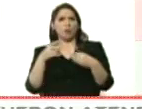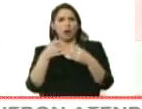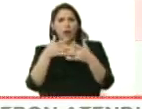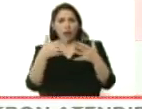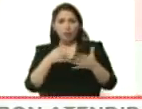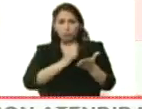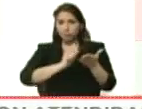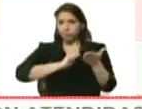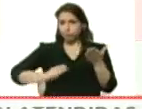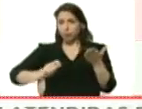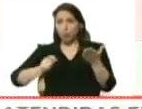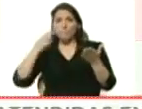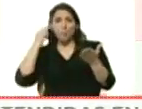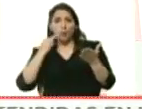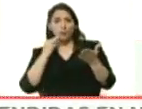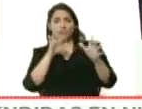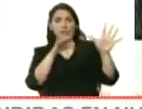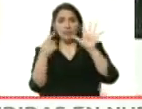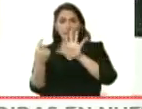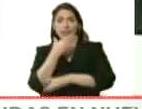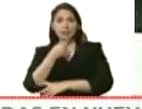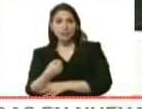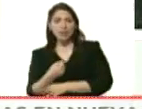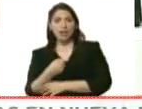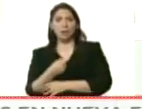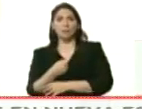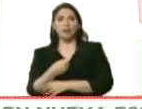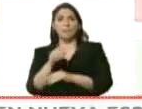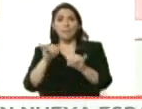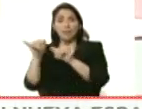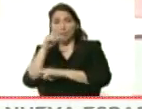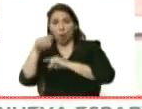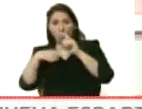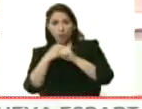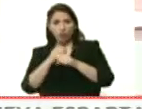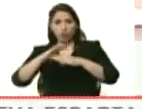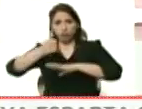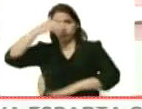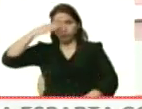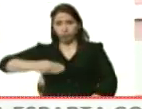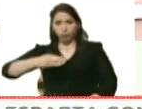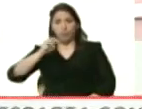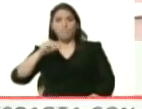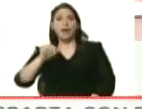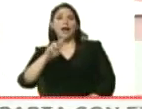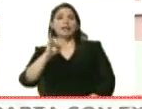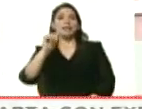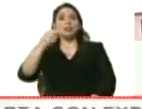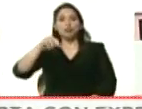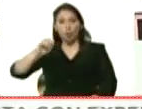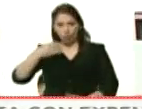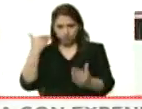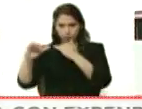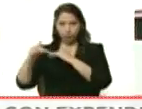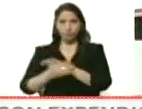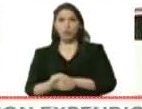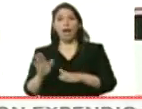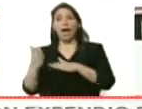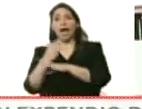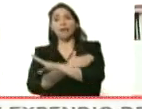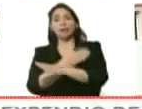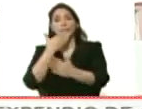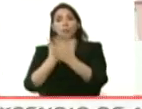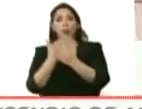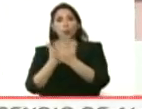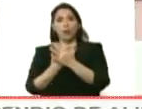el 16 de diciembre de ese mismo año al general Santiago Mariño ante la propuesta que el héroe oriental